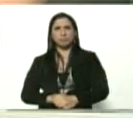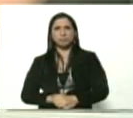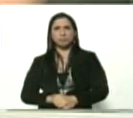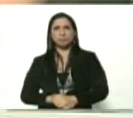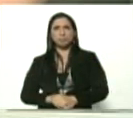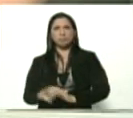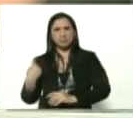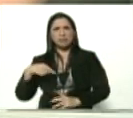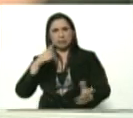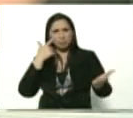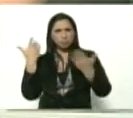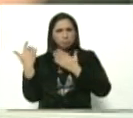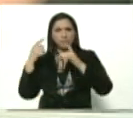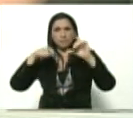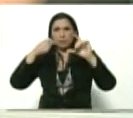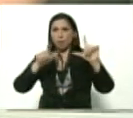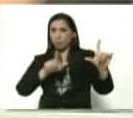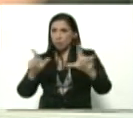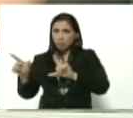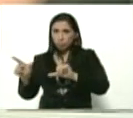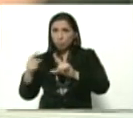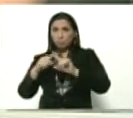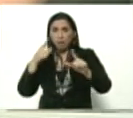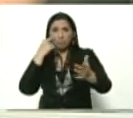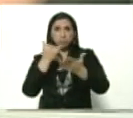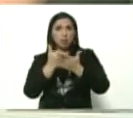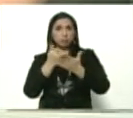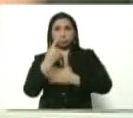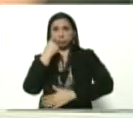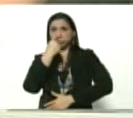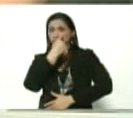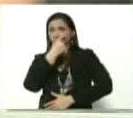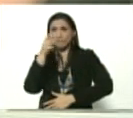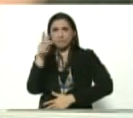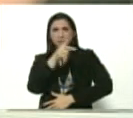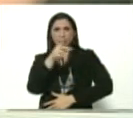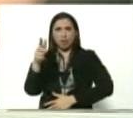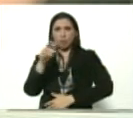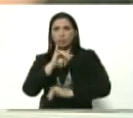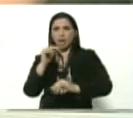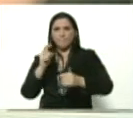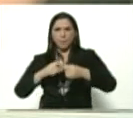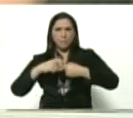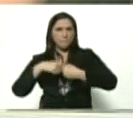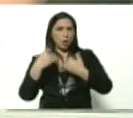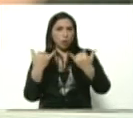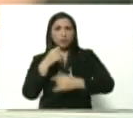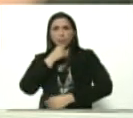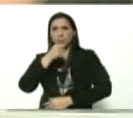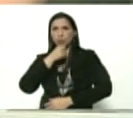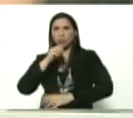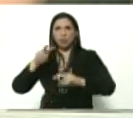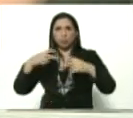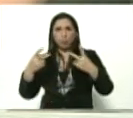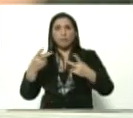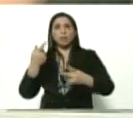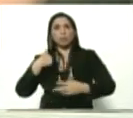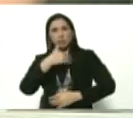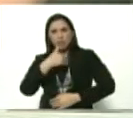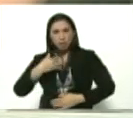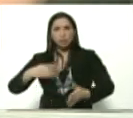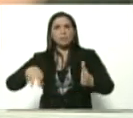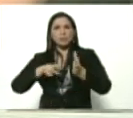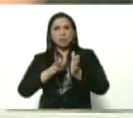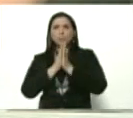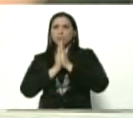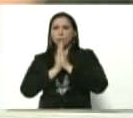¿Lo tenemos? ¿Están preparados para ver este video? Dado que se incorporan a esta hora, quiero repetirlo, señor ministro